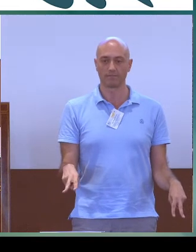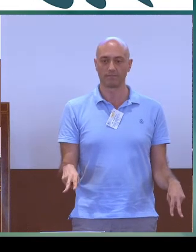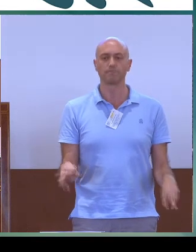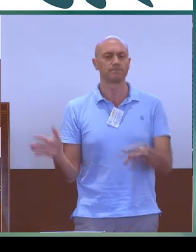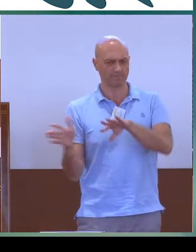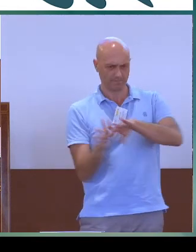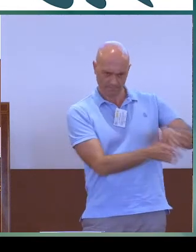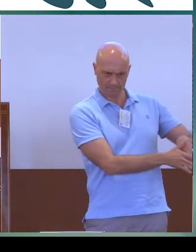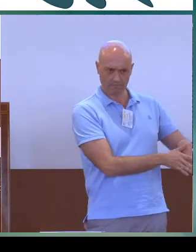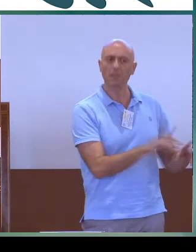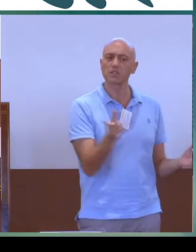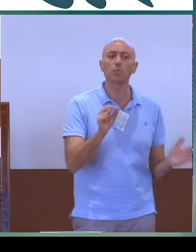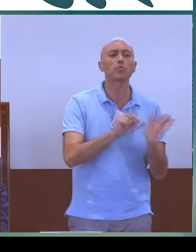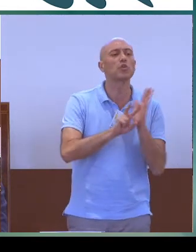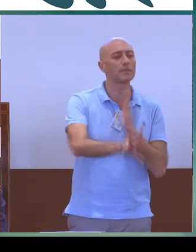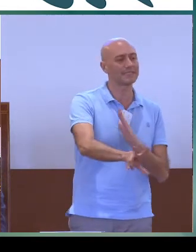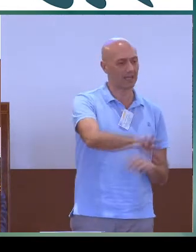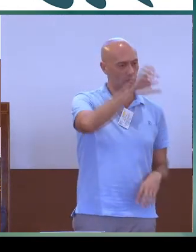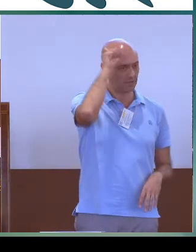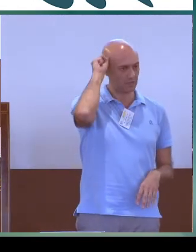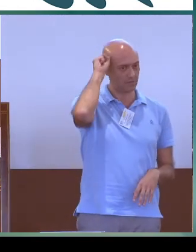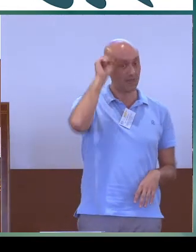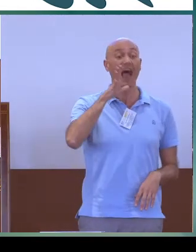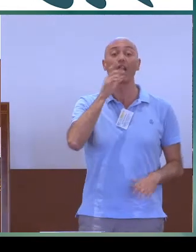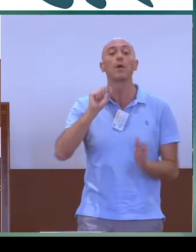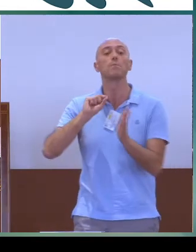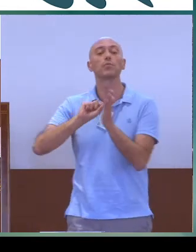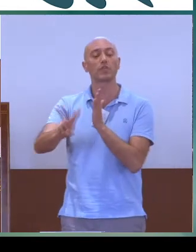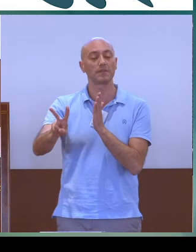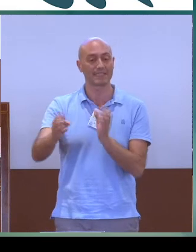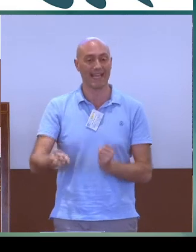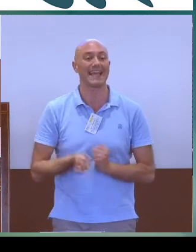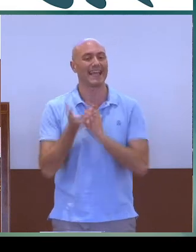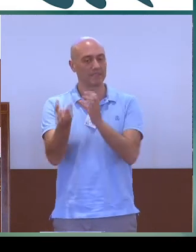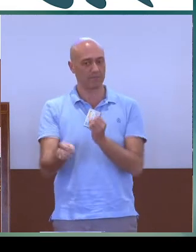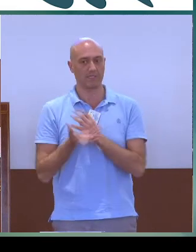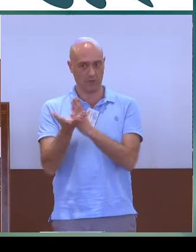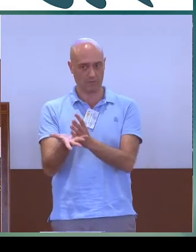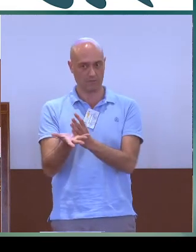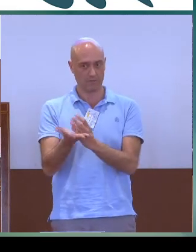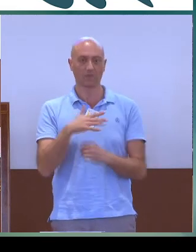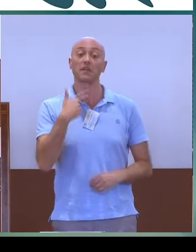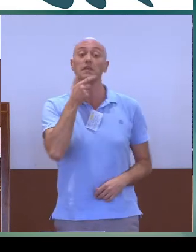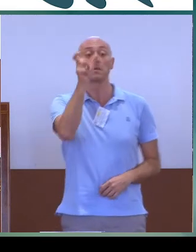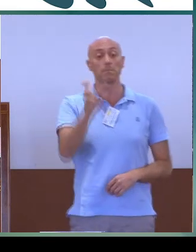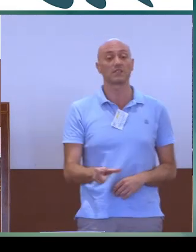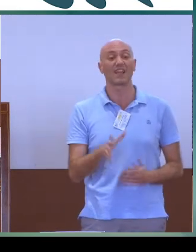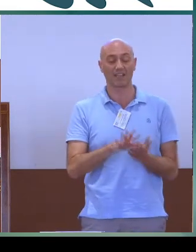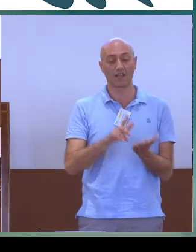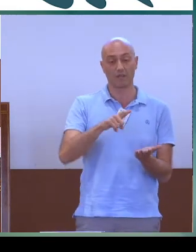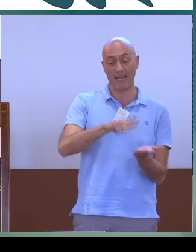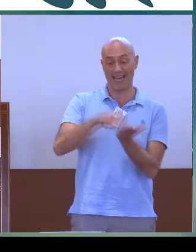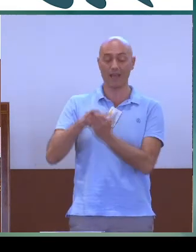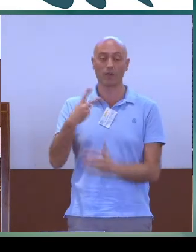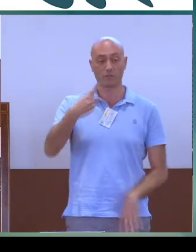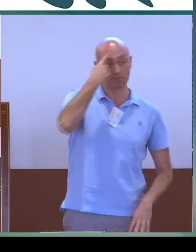cerebro para controlar las dos lenguas en producción? O sea, cuando articulamos las lenguas, una de las lenguas.